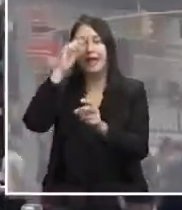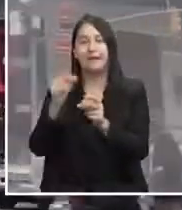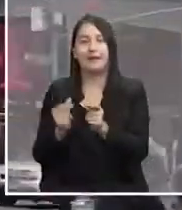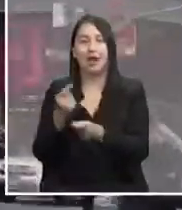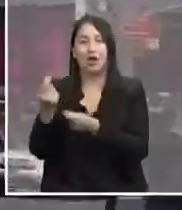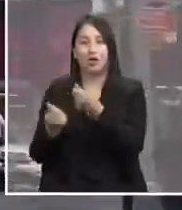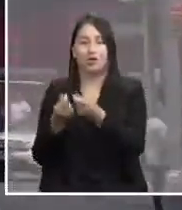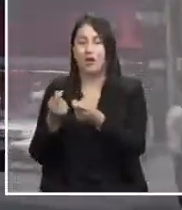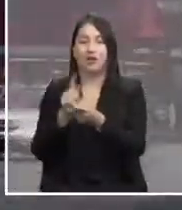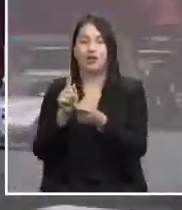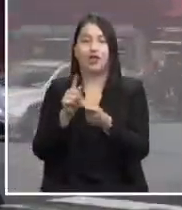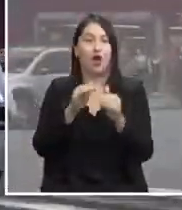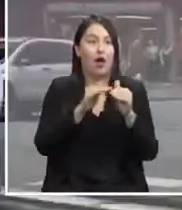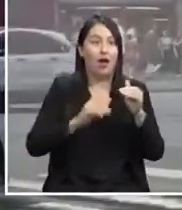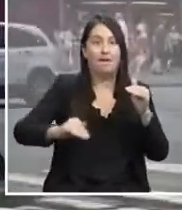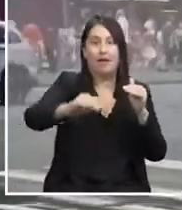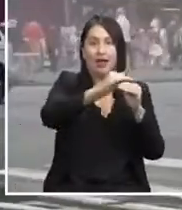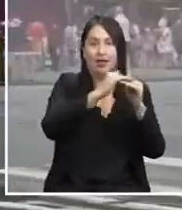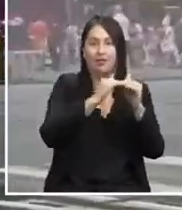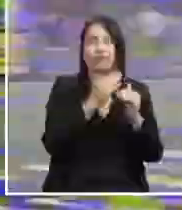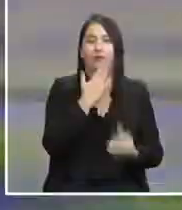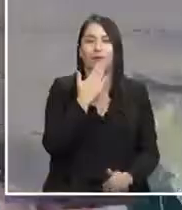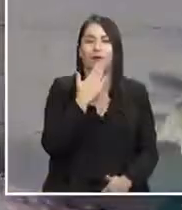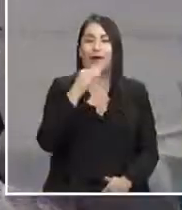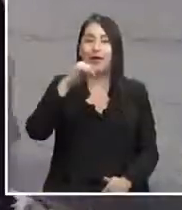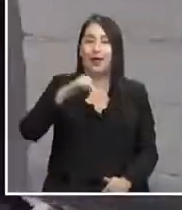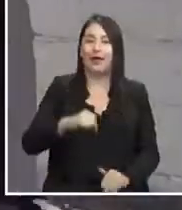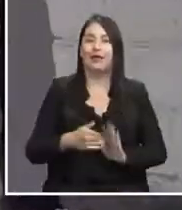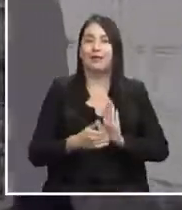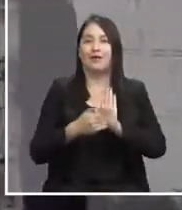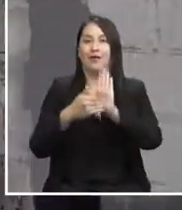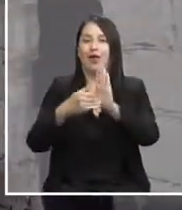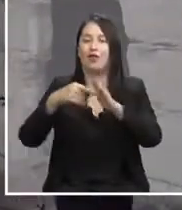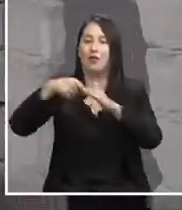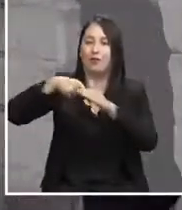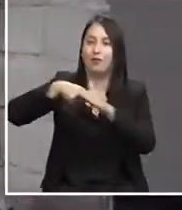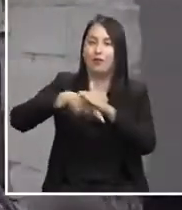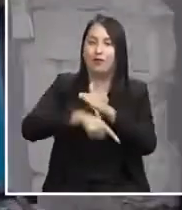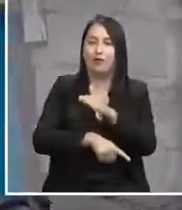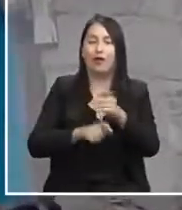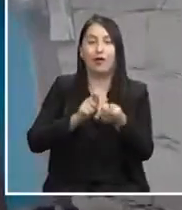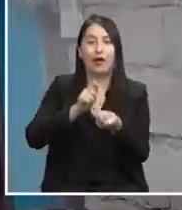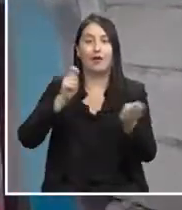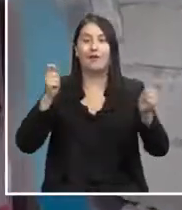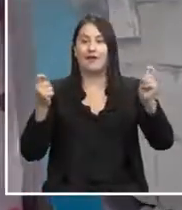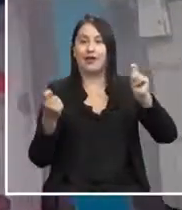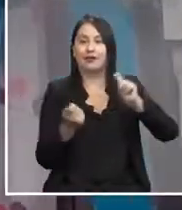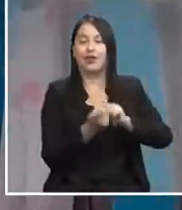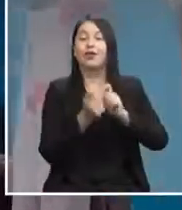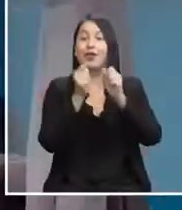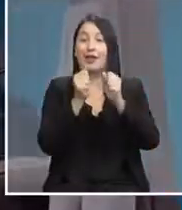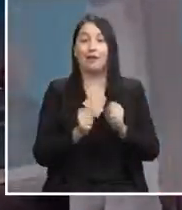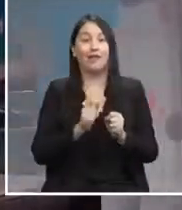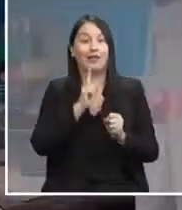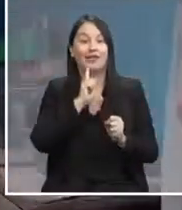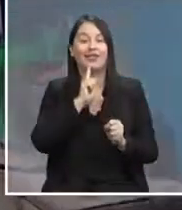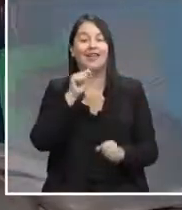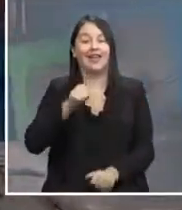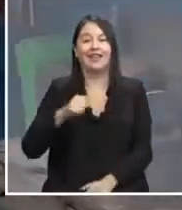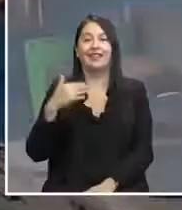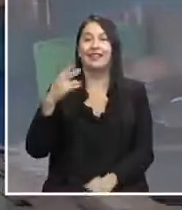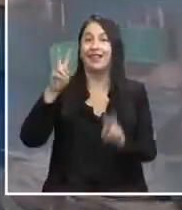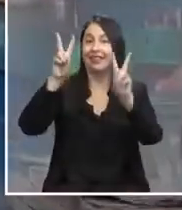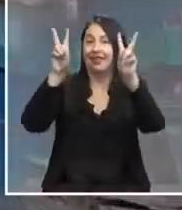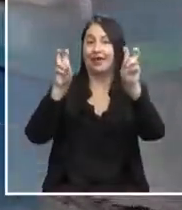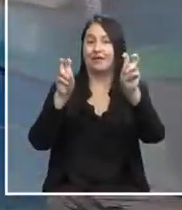que pretendo hacer en esta presentación es mostrarle la profundidad de las ramificaciones que puede tener este tema.